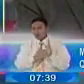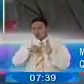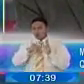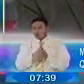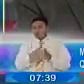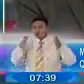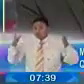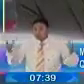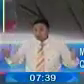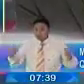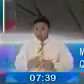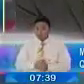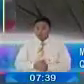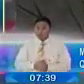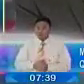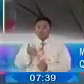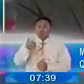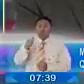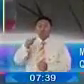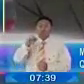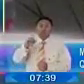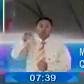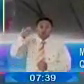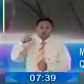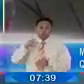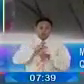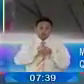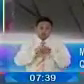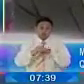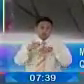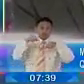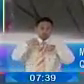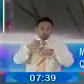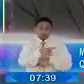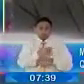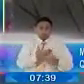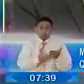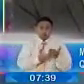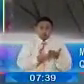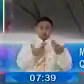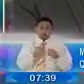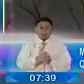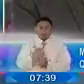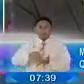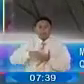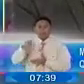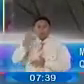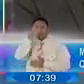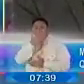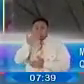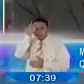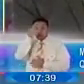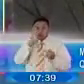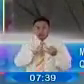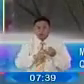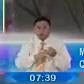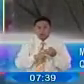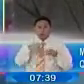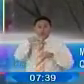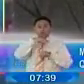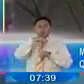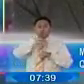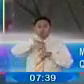grande porque vamos a dejar el 10% de la red vial estatal en este modelo. Ya hemos contratado en Esmeraldas, hemos contratado en